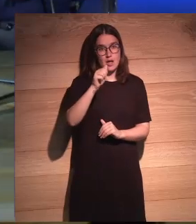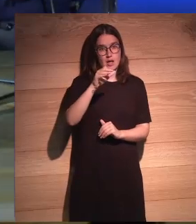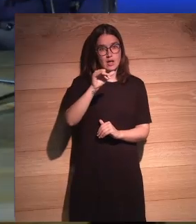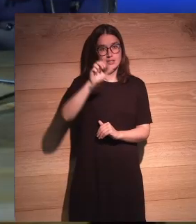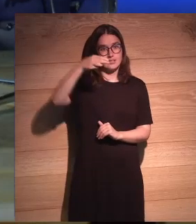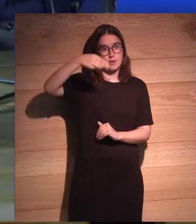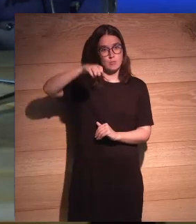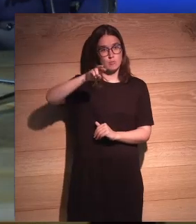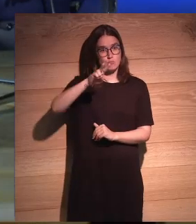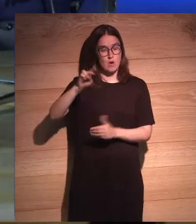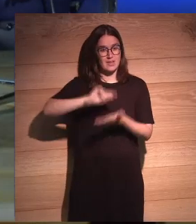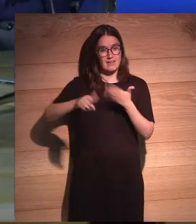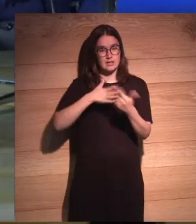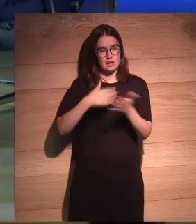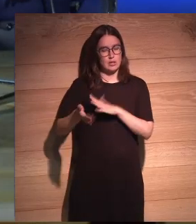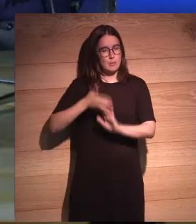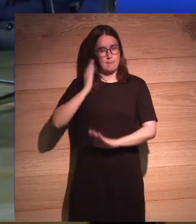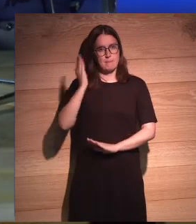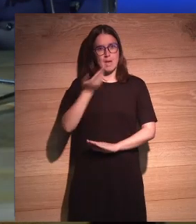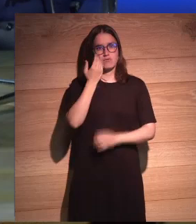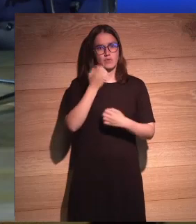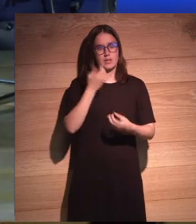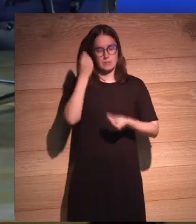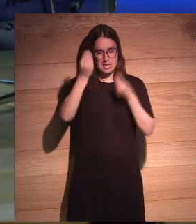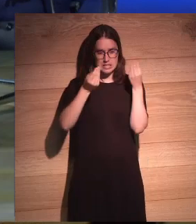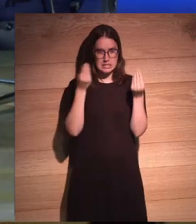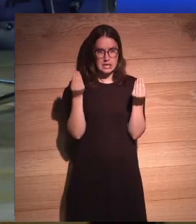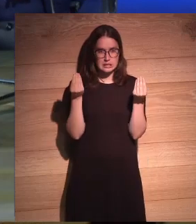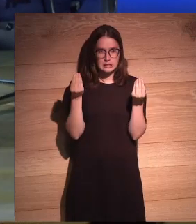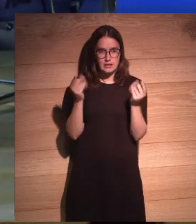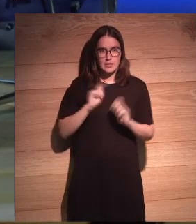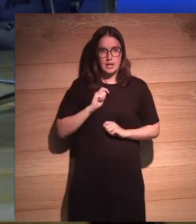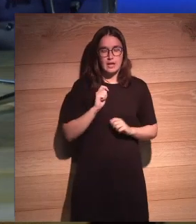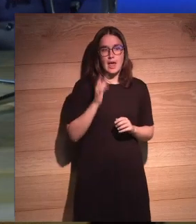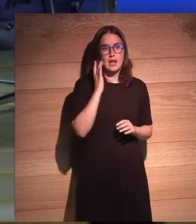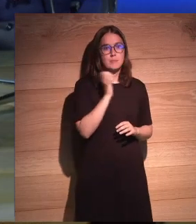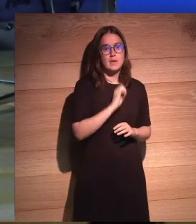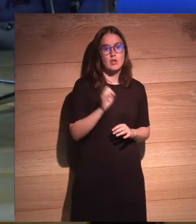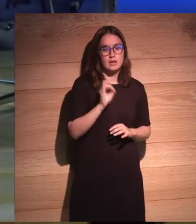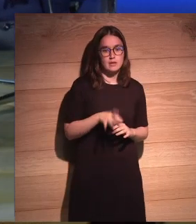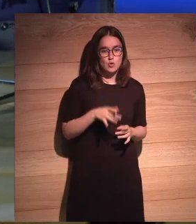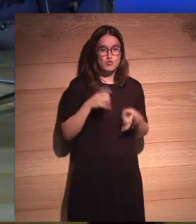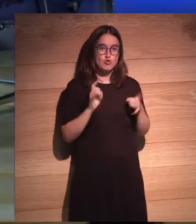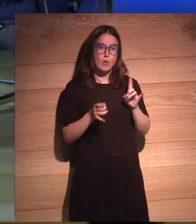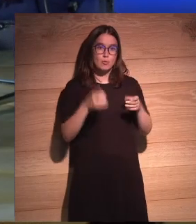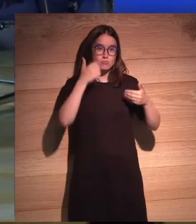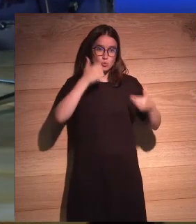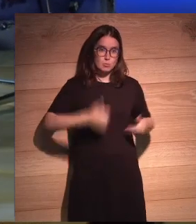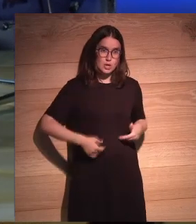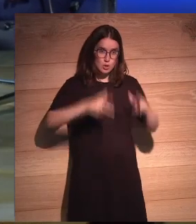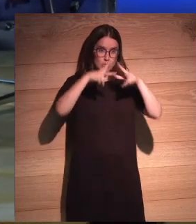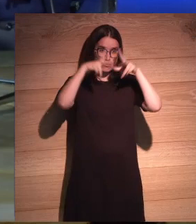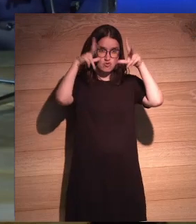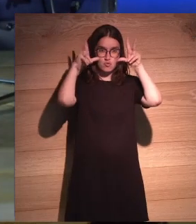mal. Nos hizo pensar que la limpiadora iba a ser un robot humanoide con una cofia